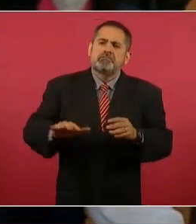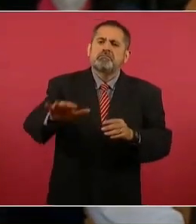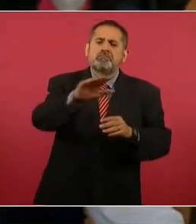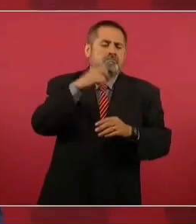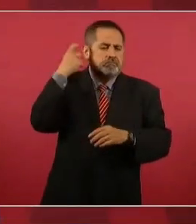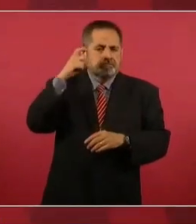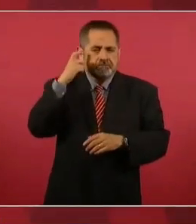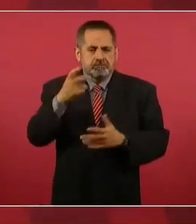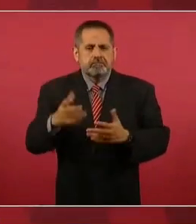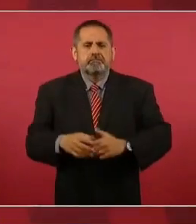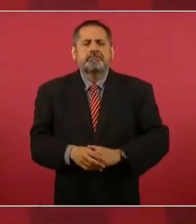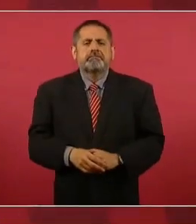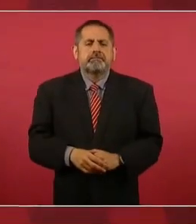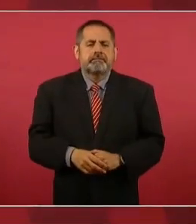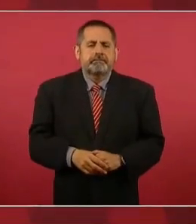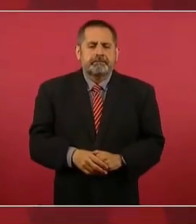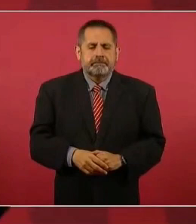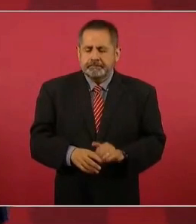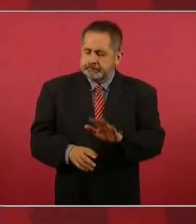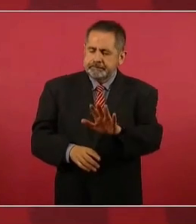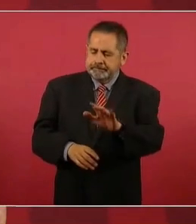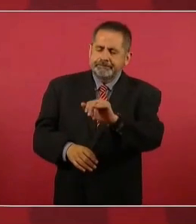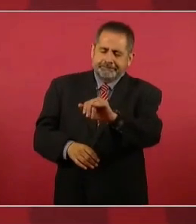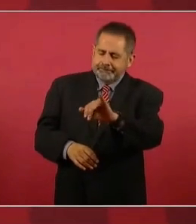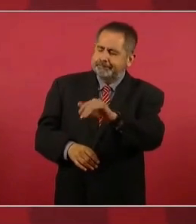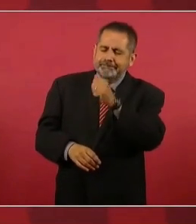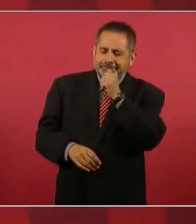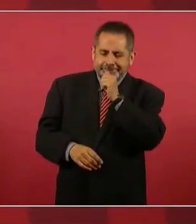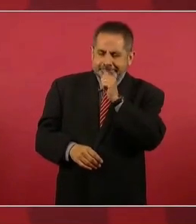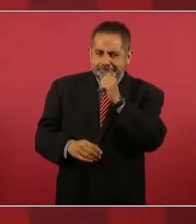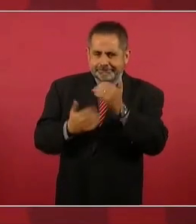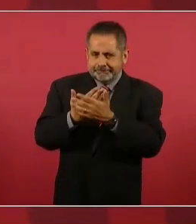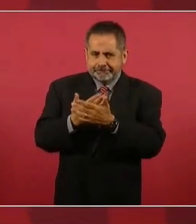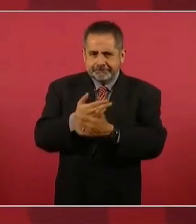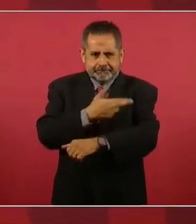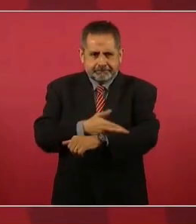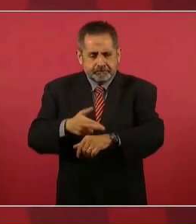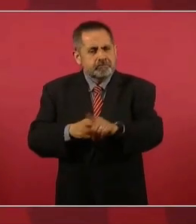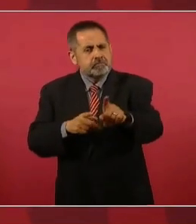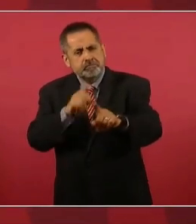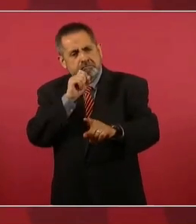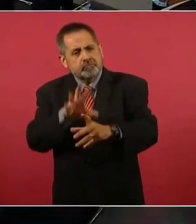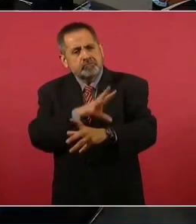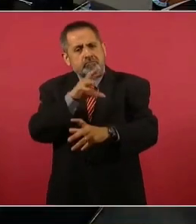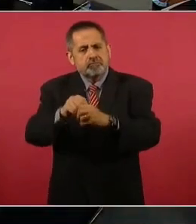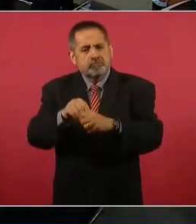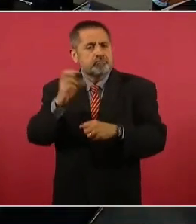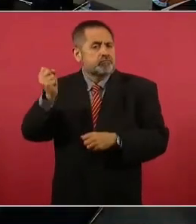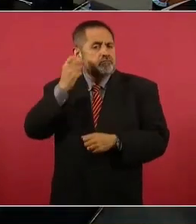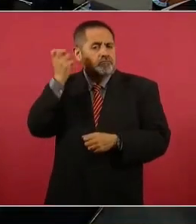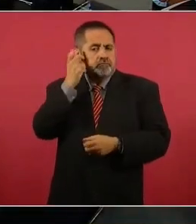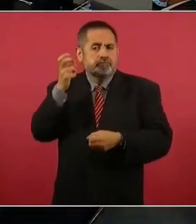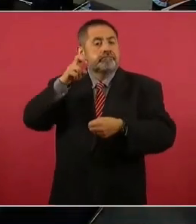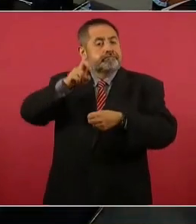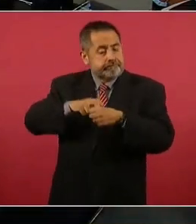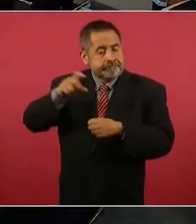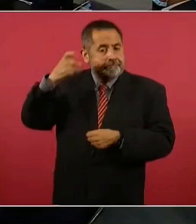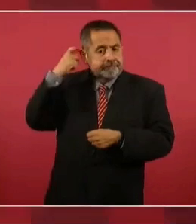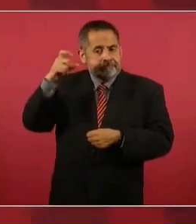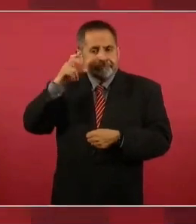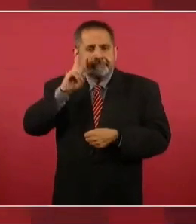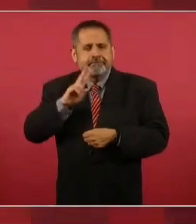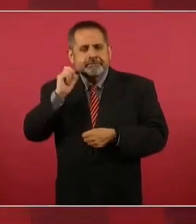Queretana. Sí, todavía, pero sí estamos en eso. ¿Y tiene contemplado también incluir alguna mañanera en Querétaro también para esas